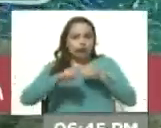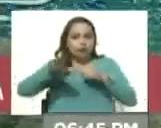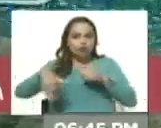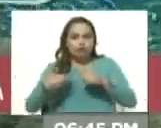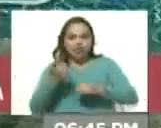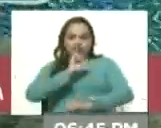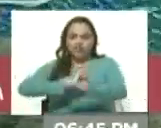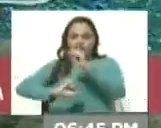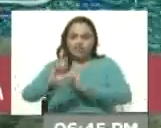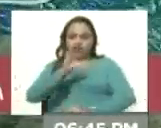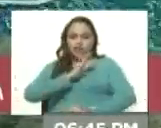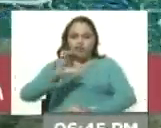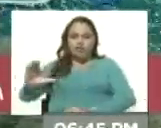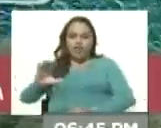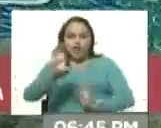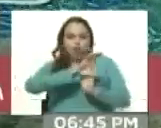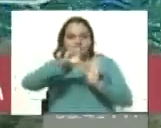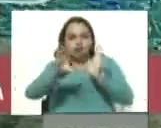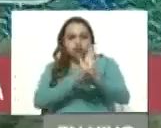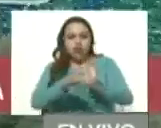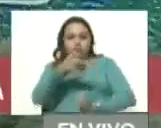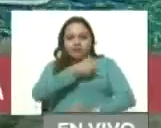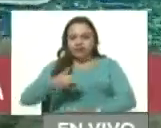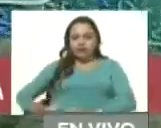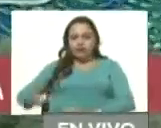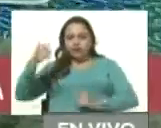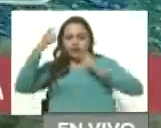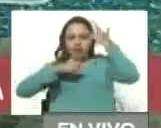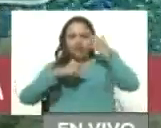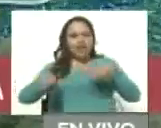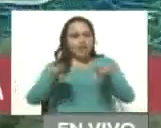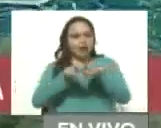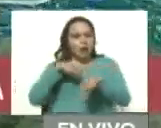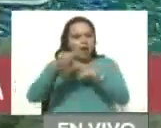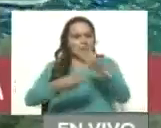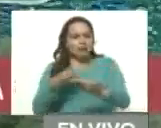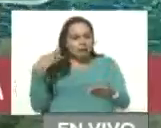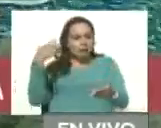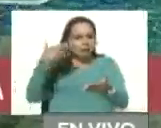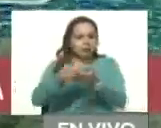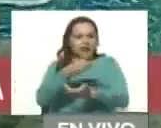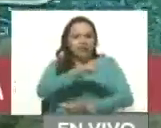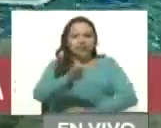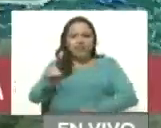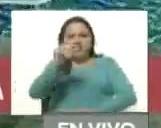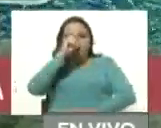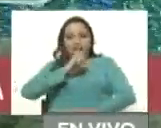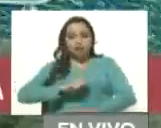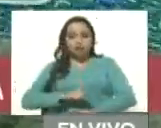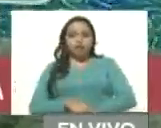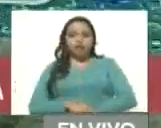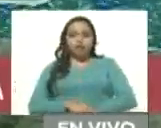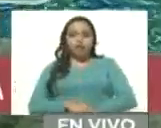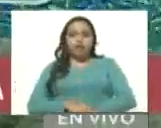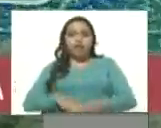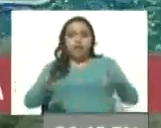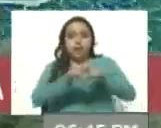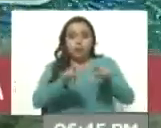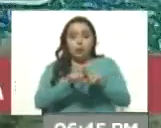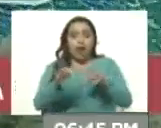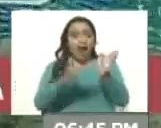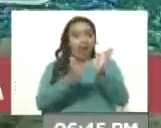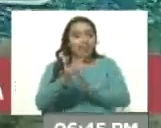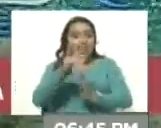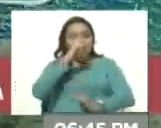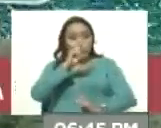soberanía y su constitución y a su presidente chávez como lo hizo ya hace 20 años es un abril del año 2002 boris que